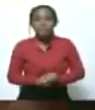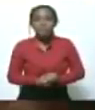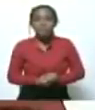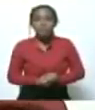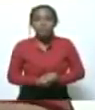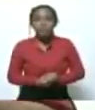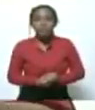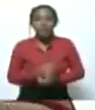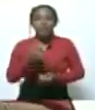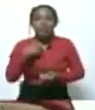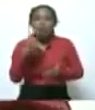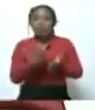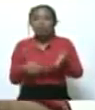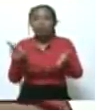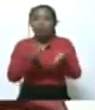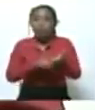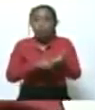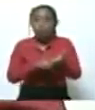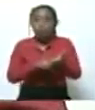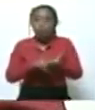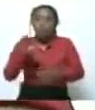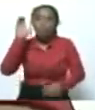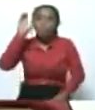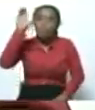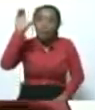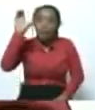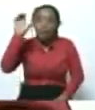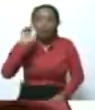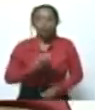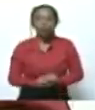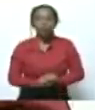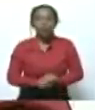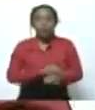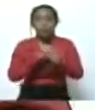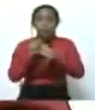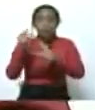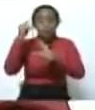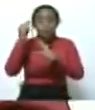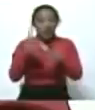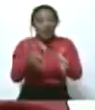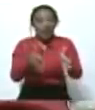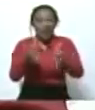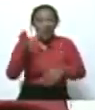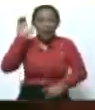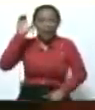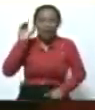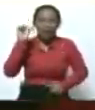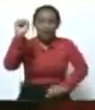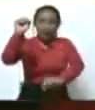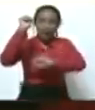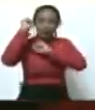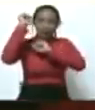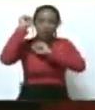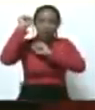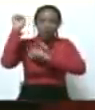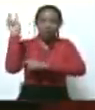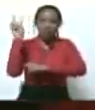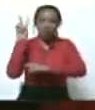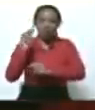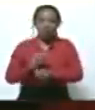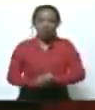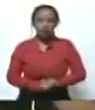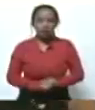Pero repito, es la patria. Y ese día ganó la patria, triunfó la patria.